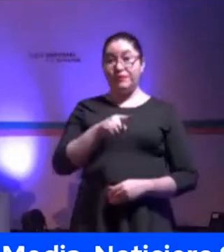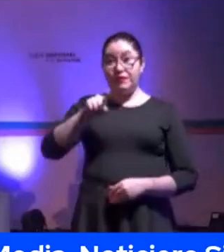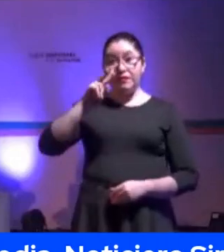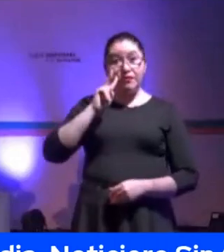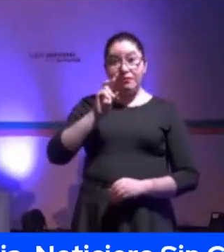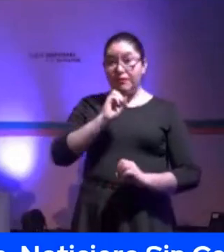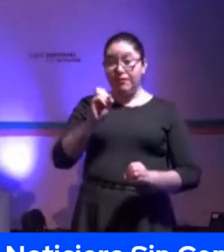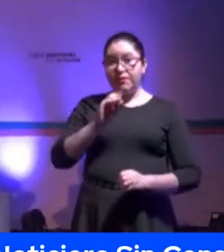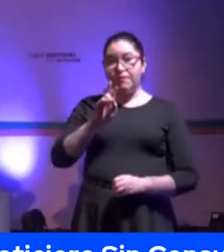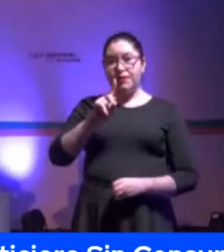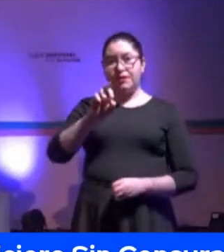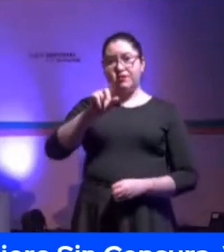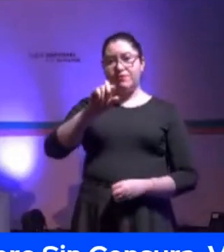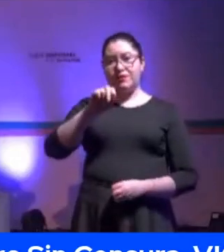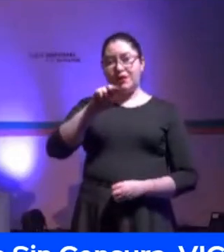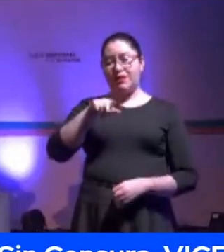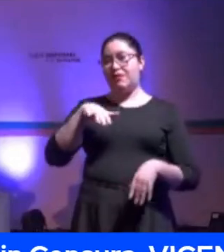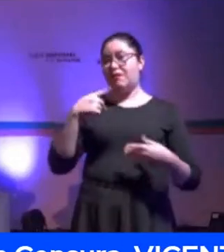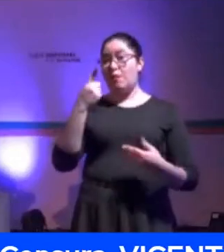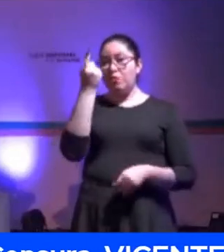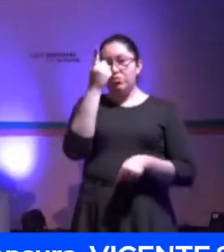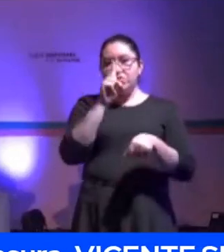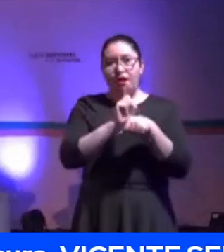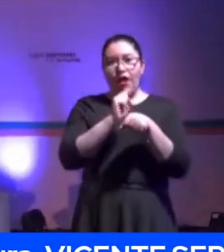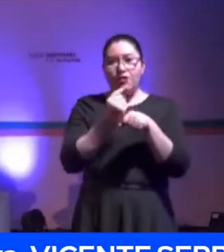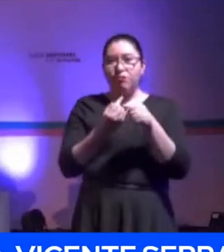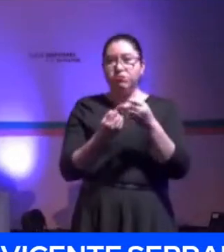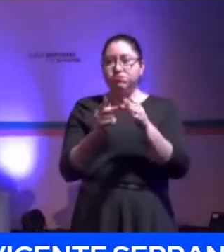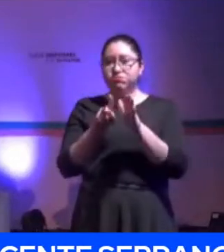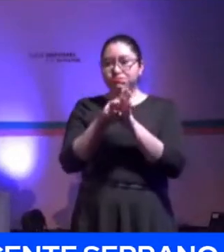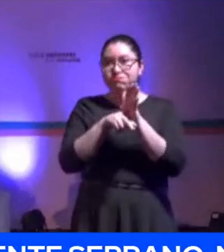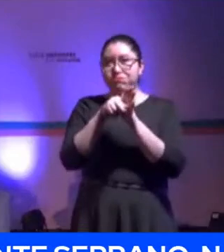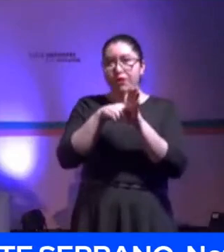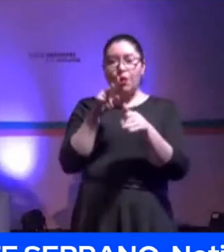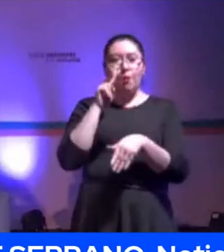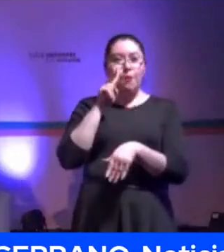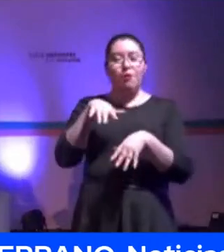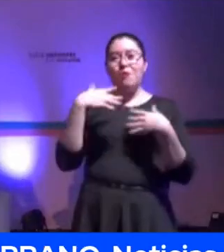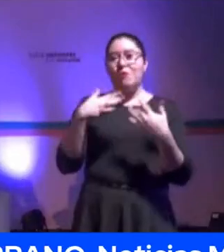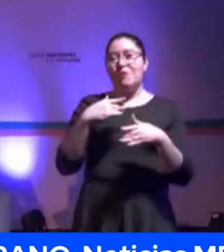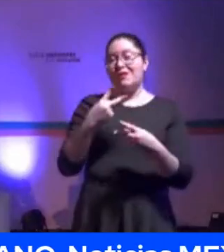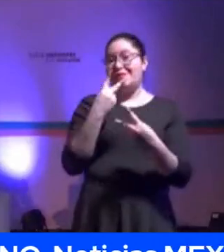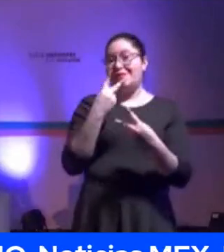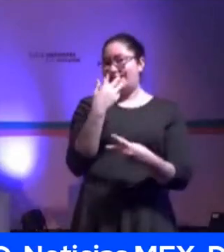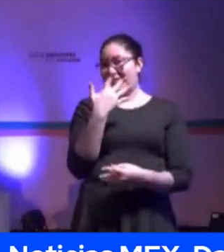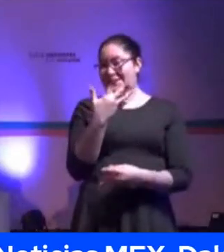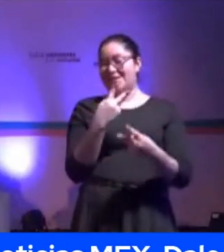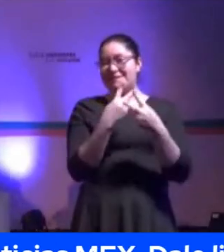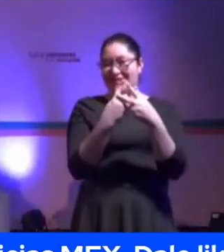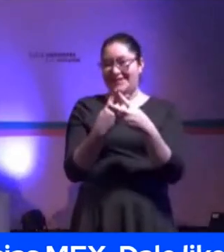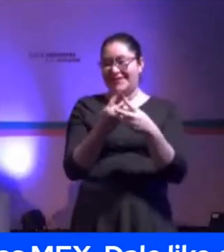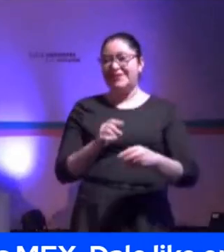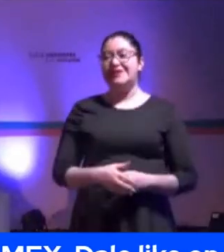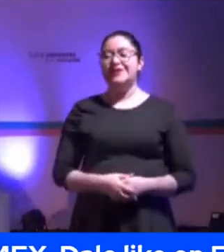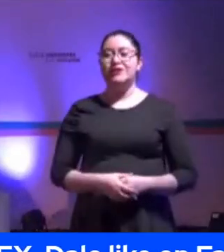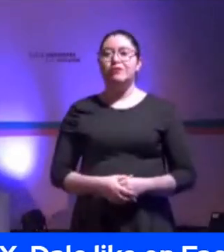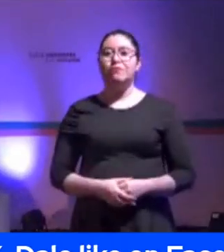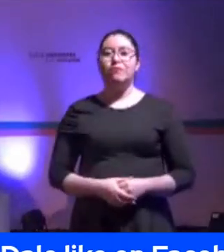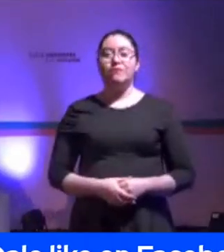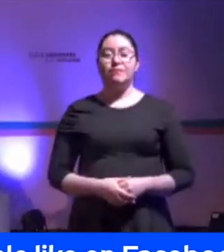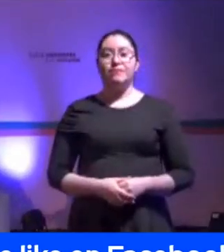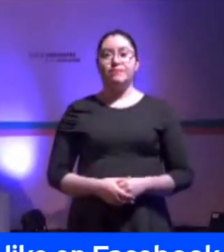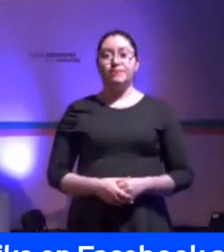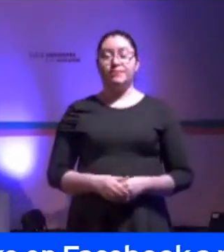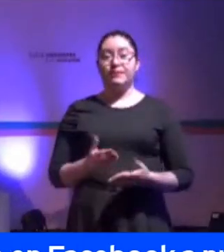Velasco Aranda, véanla, yo me la chuté en un día, chulada, excelente servicio, 5 estrellas. Pero